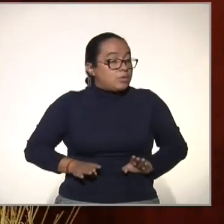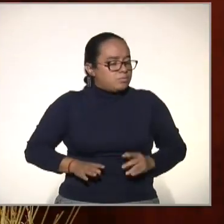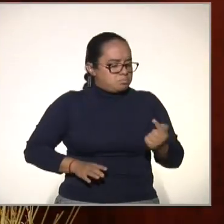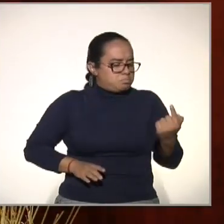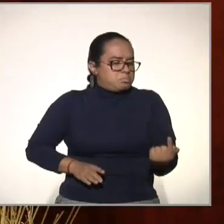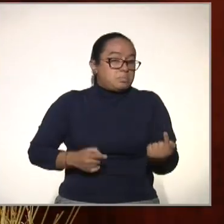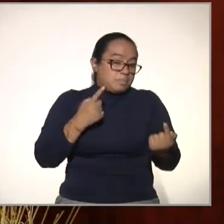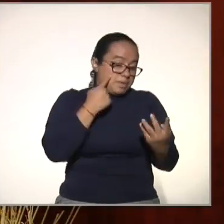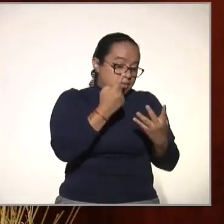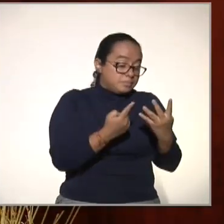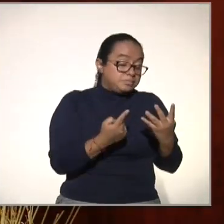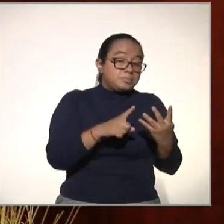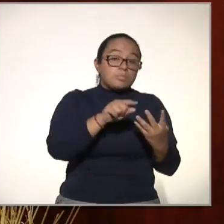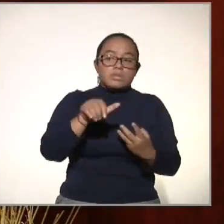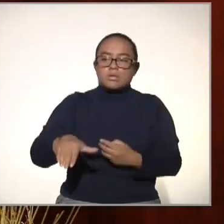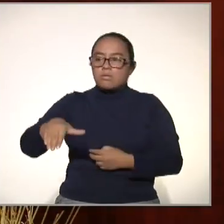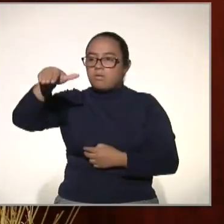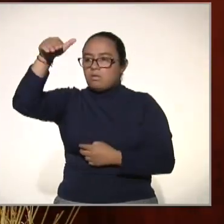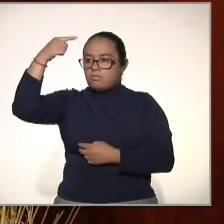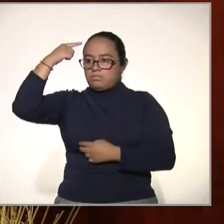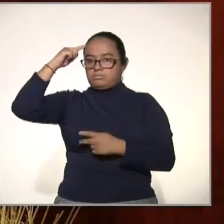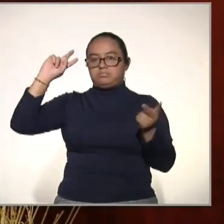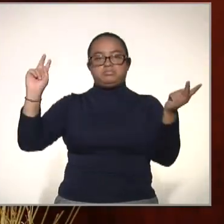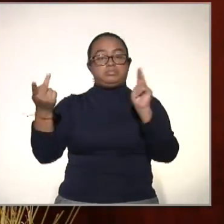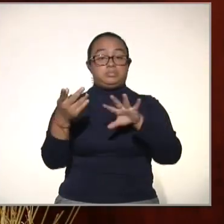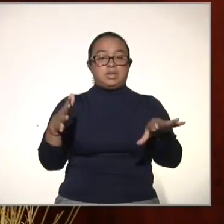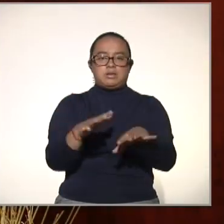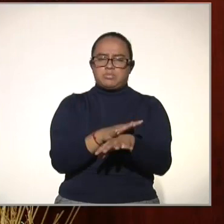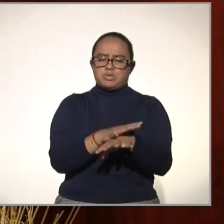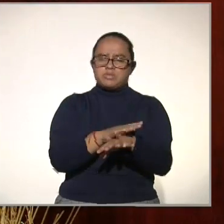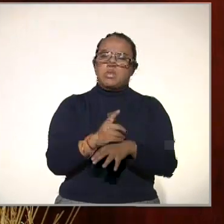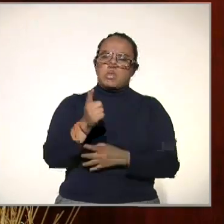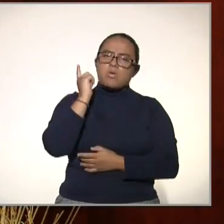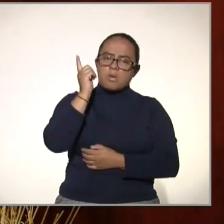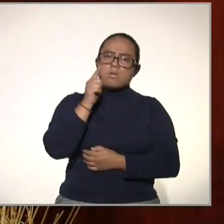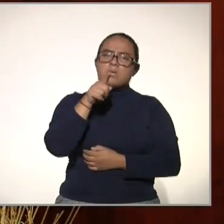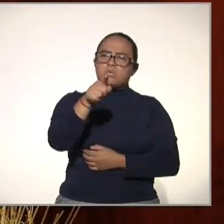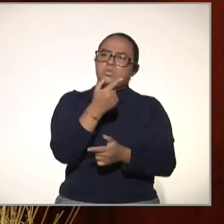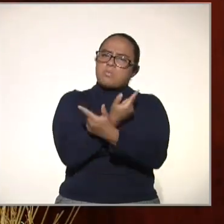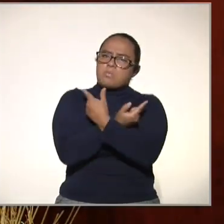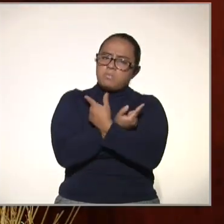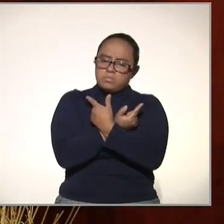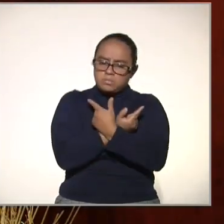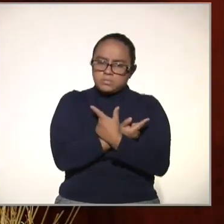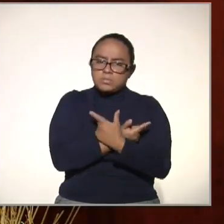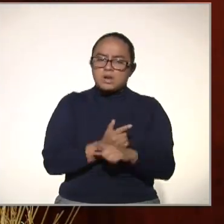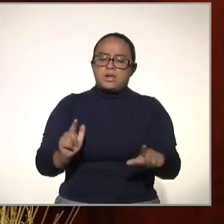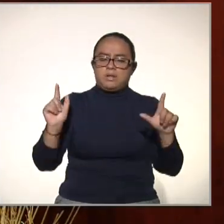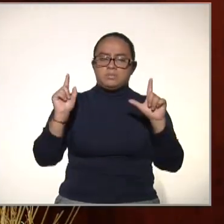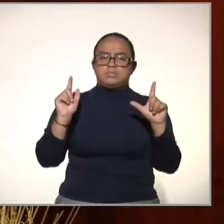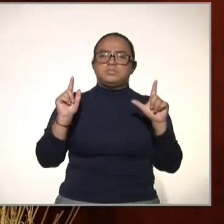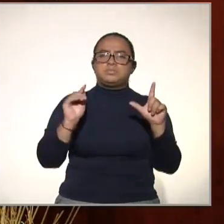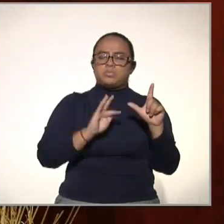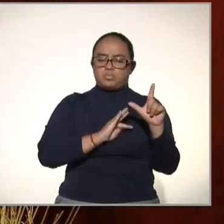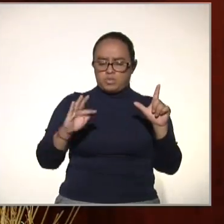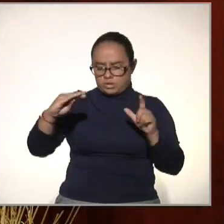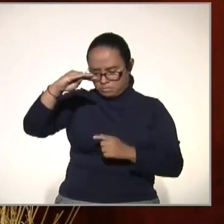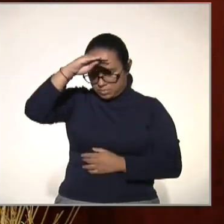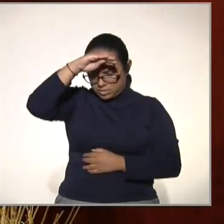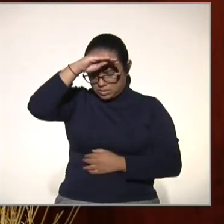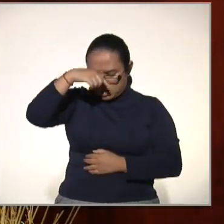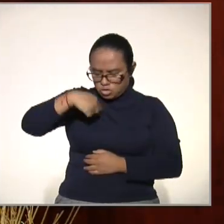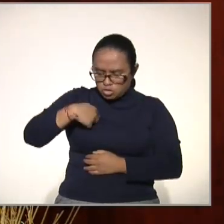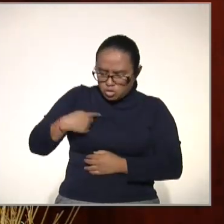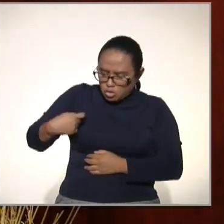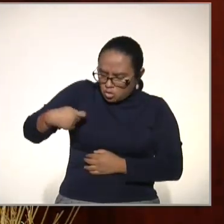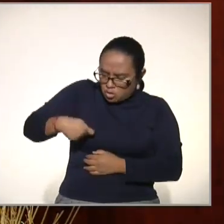eras pequeña o pequeño. Entonces, a mí me gustaría de verdad que dieras la libertad genuina de plantearte la posibilidad de